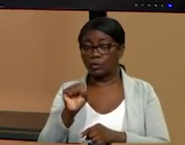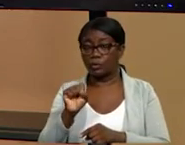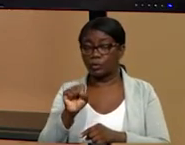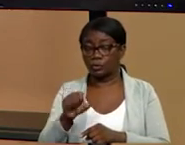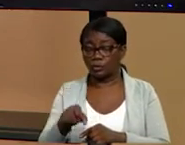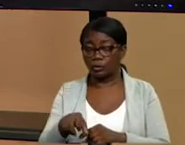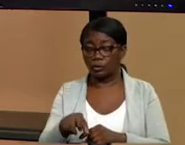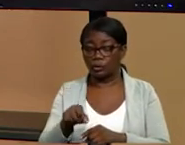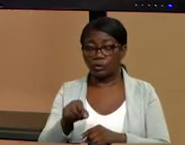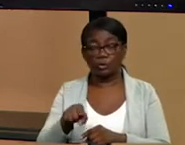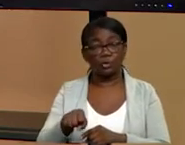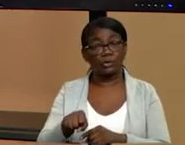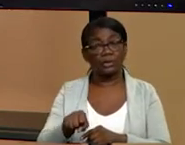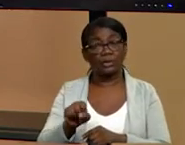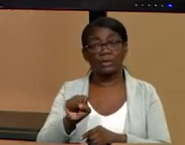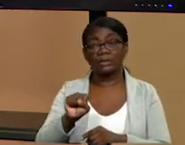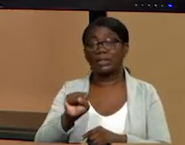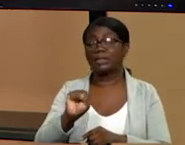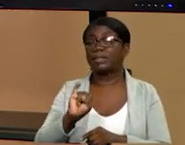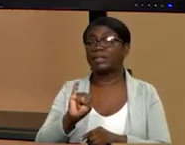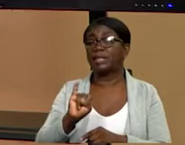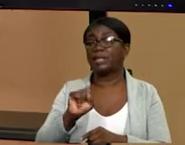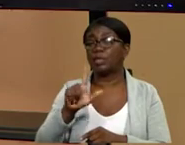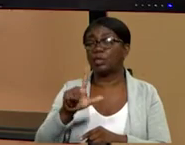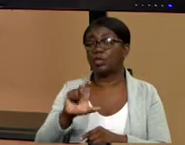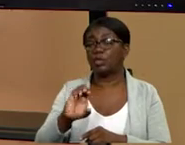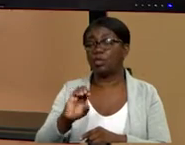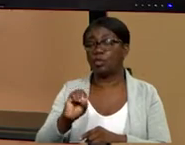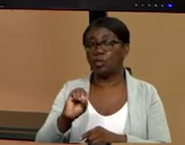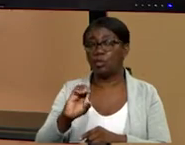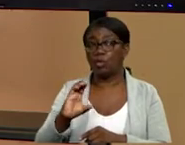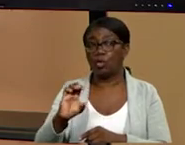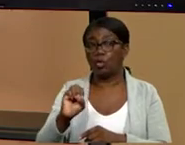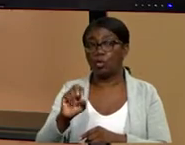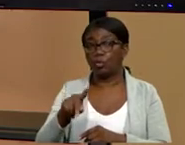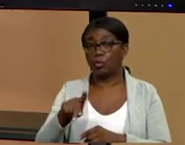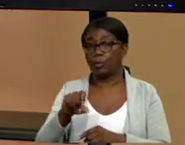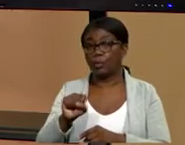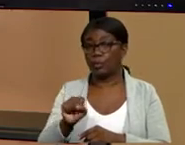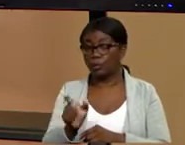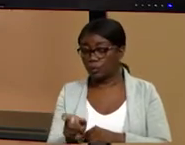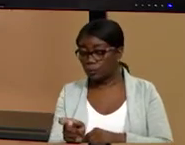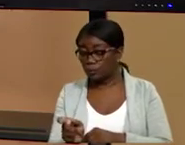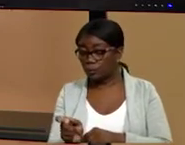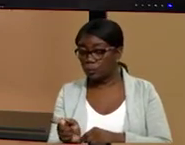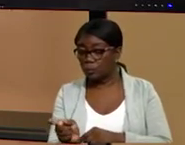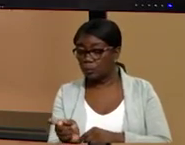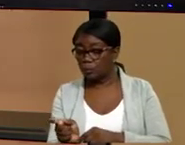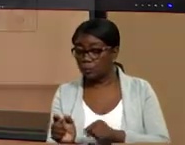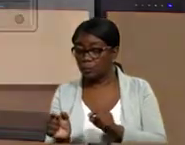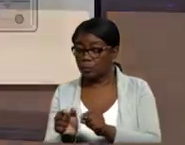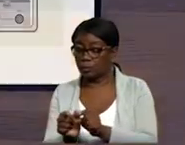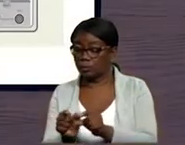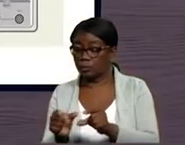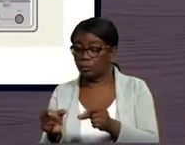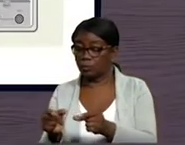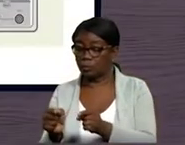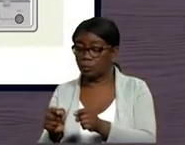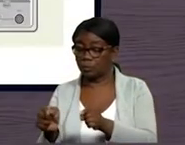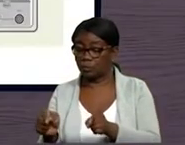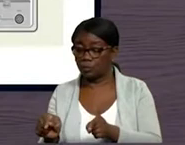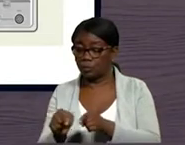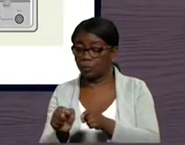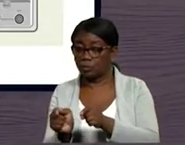Buscar lo que es el punto de ground, ¿okay? Colocar el cocodrilo en el ground, en la punta de atenuación, en algunos casos lo